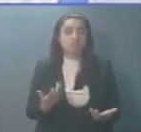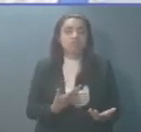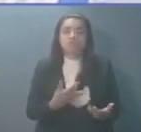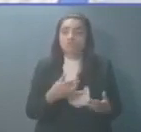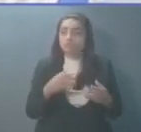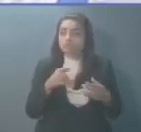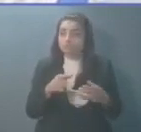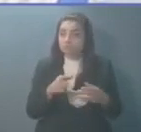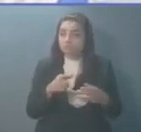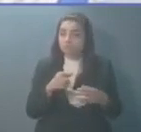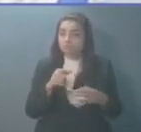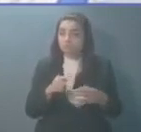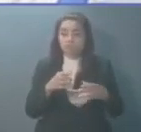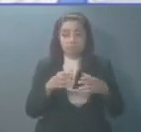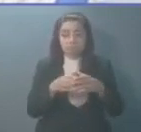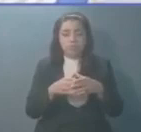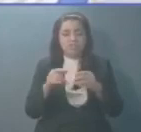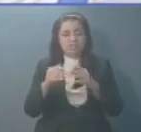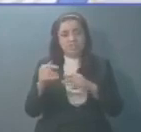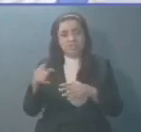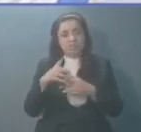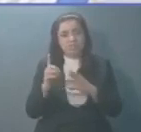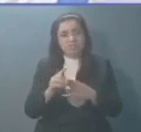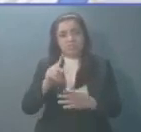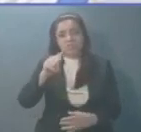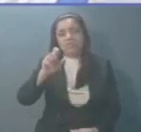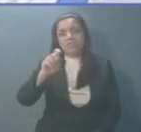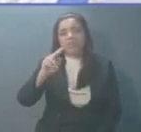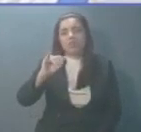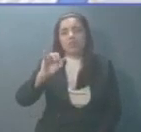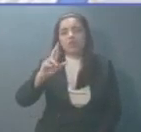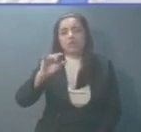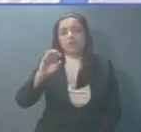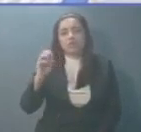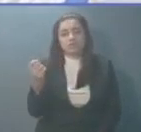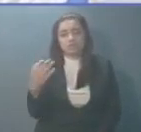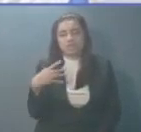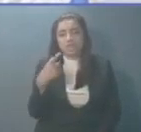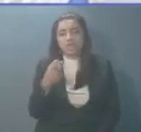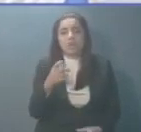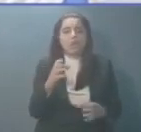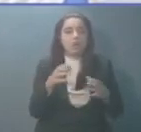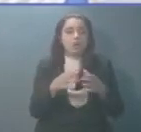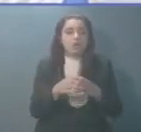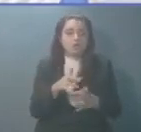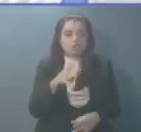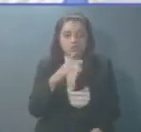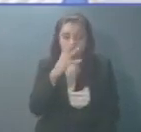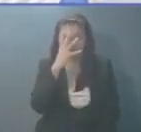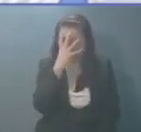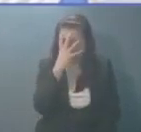comisión, como lo decía el diputado Tenorio, una comisión de la vergüenza.